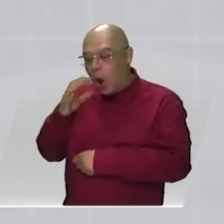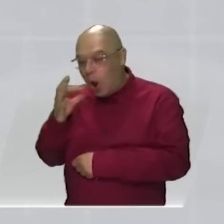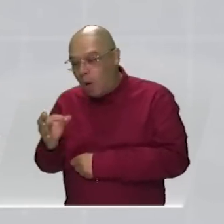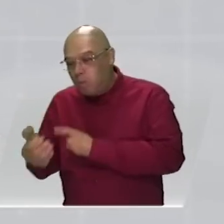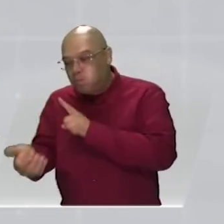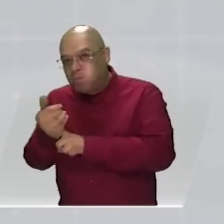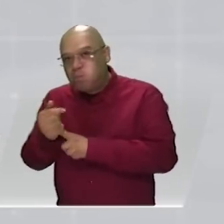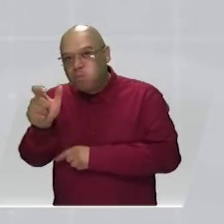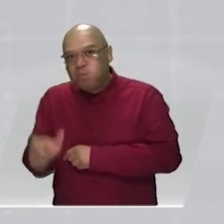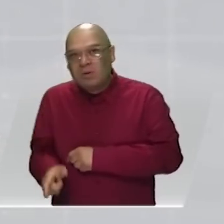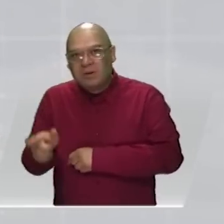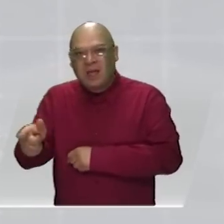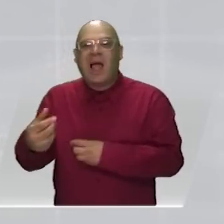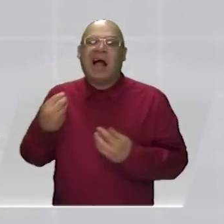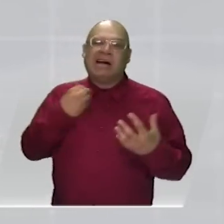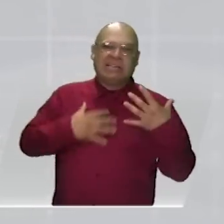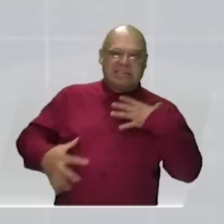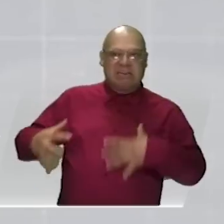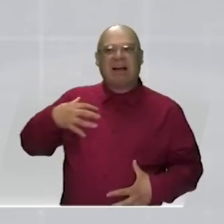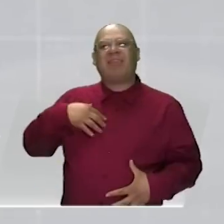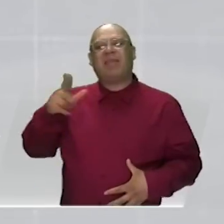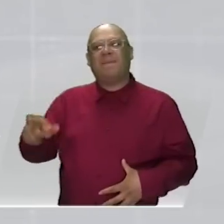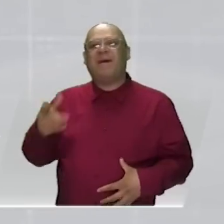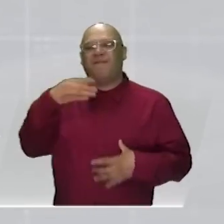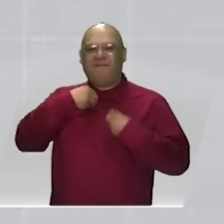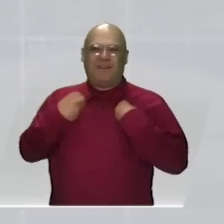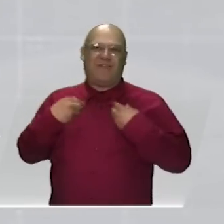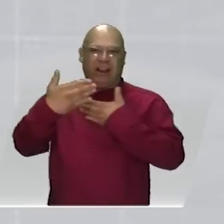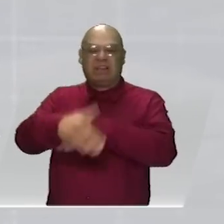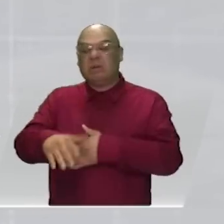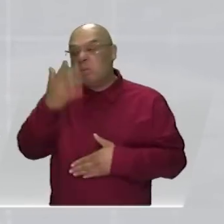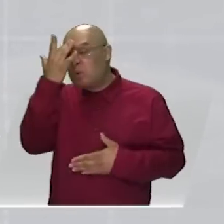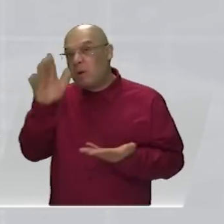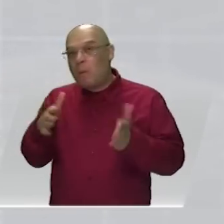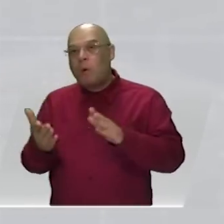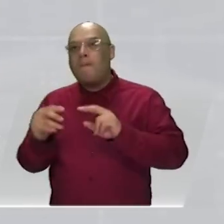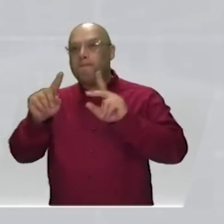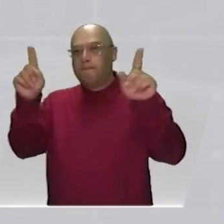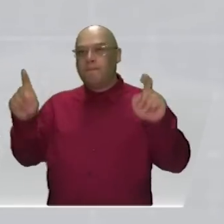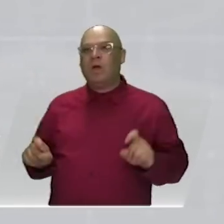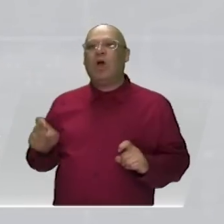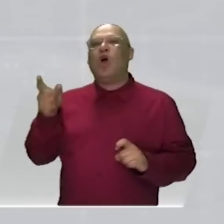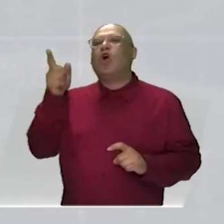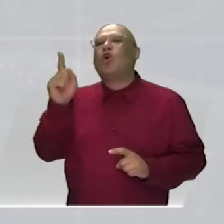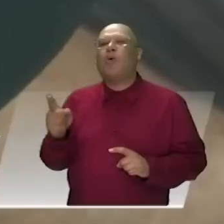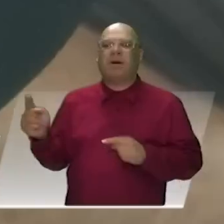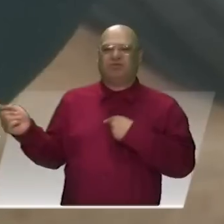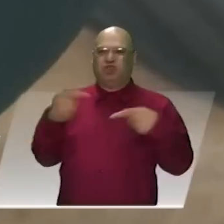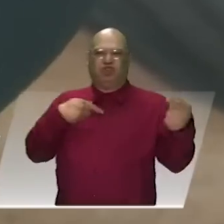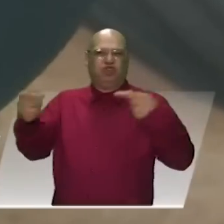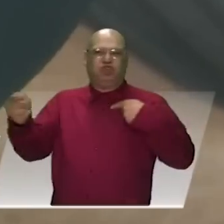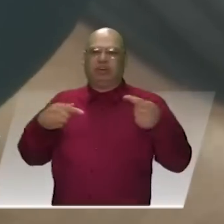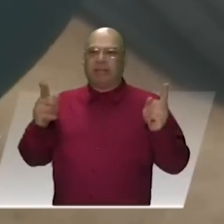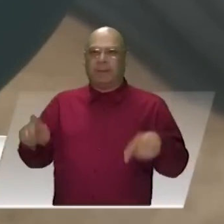al parecer también habitante de calle su muerte está por esclarecer pero la comunidad se dice que fue por una